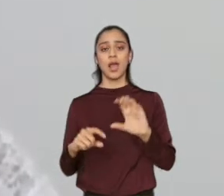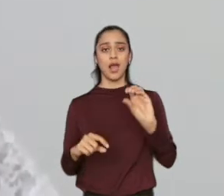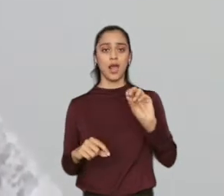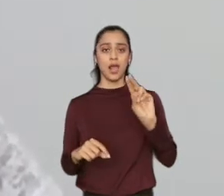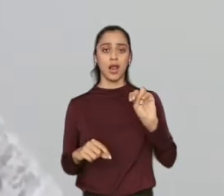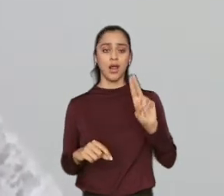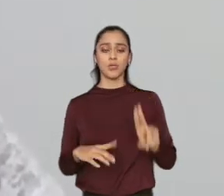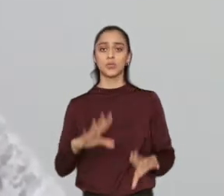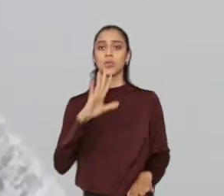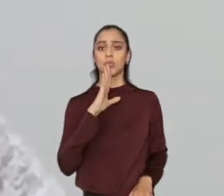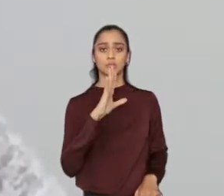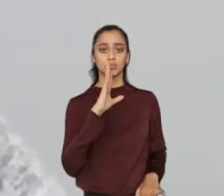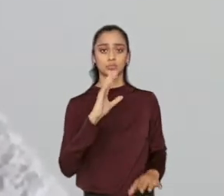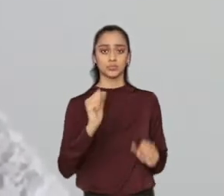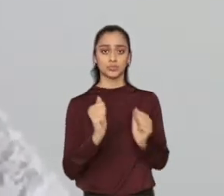Unidas. Hablé